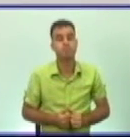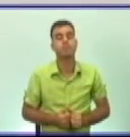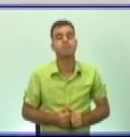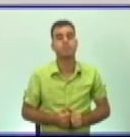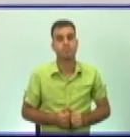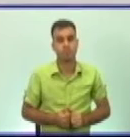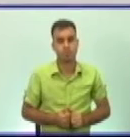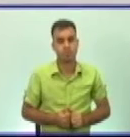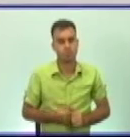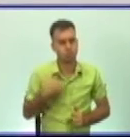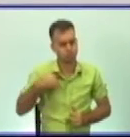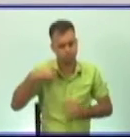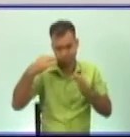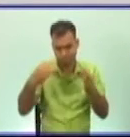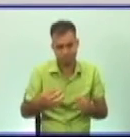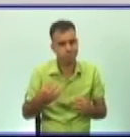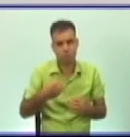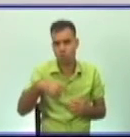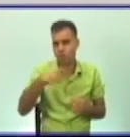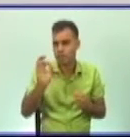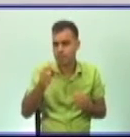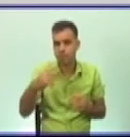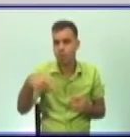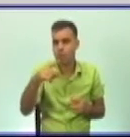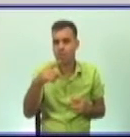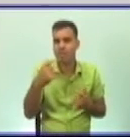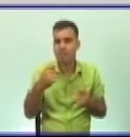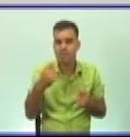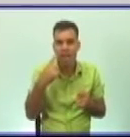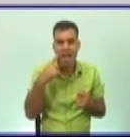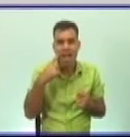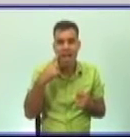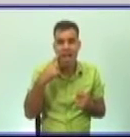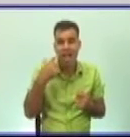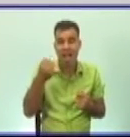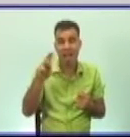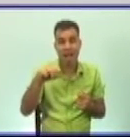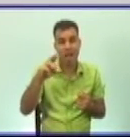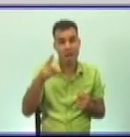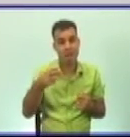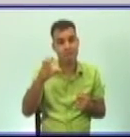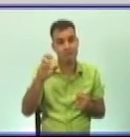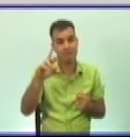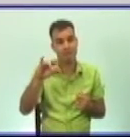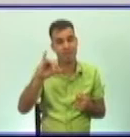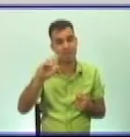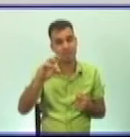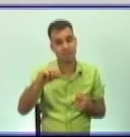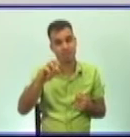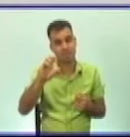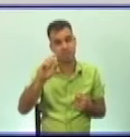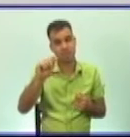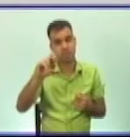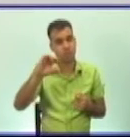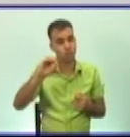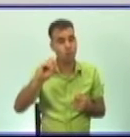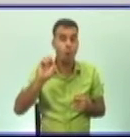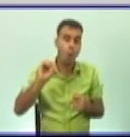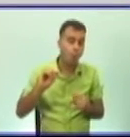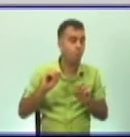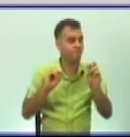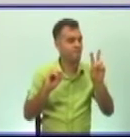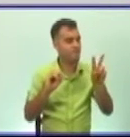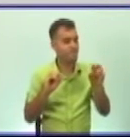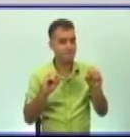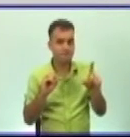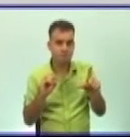siempre es propósito conocer lectura de los amperímetros o del voltímetro, valor de las corrientes máximas. Y